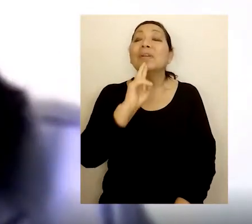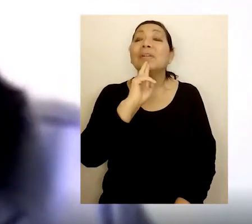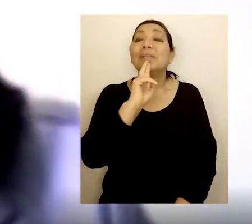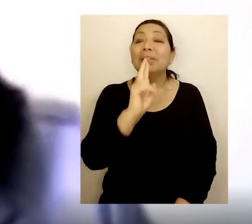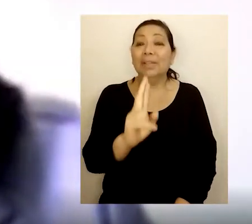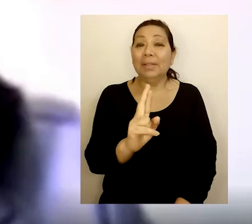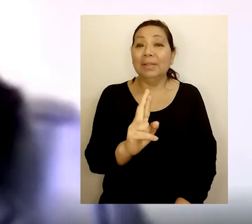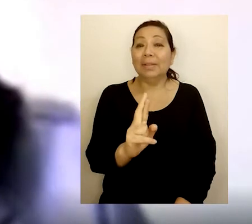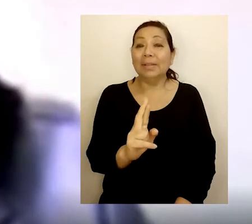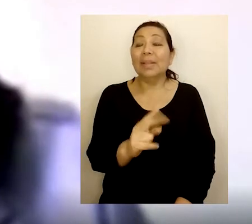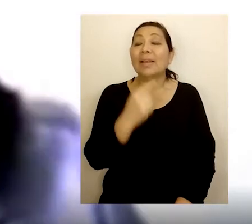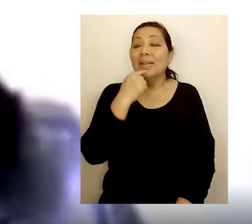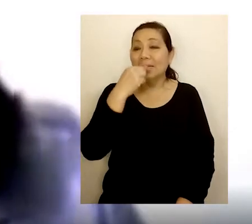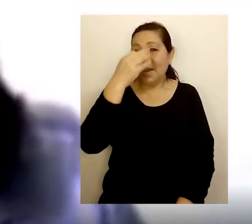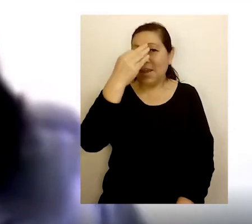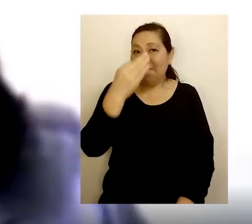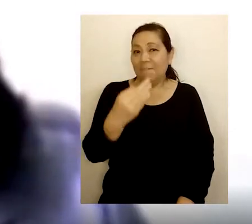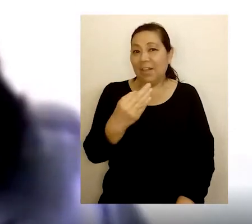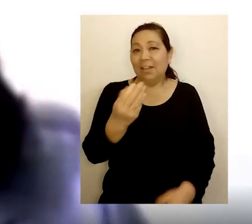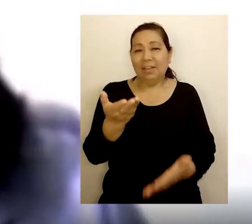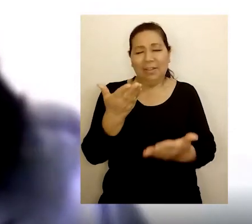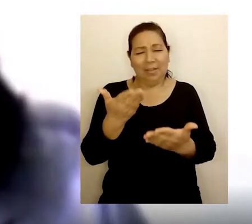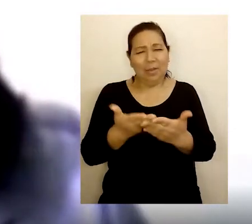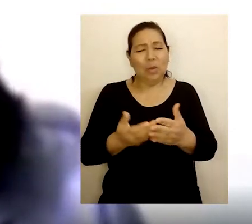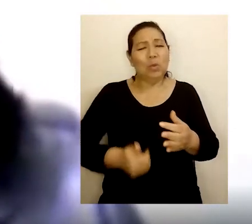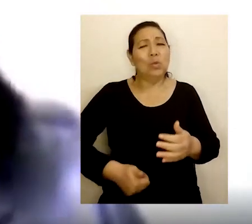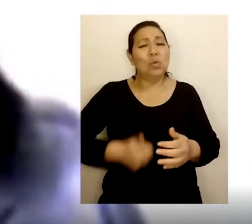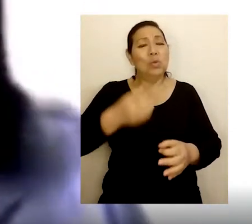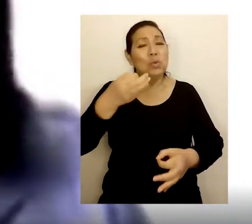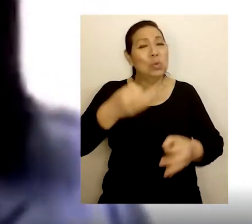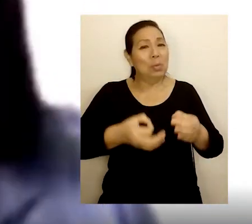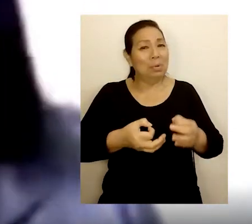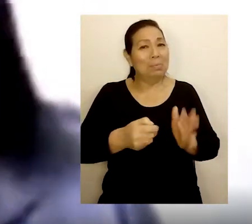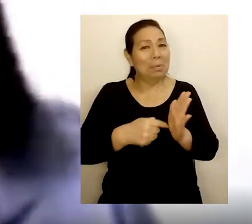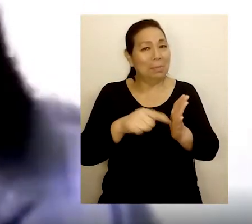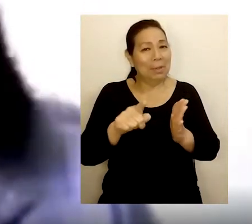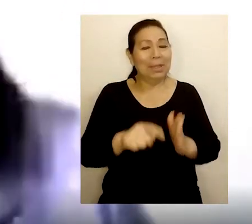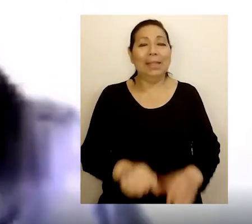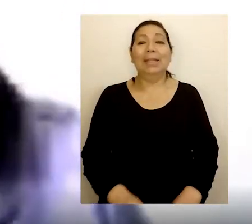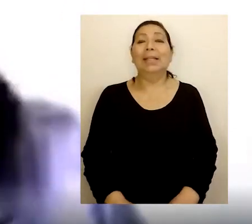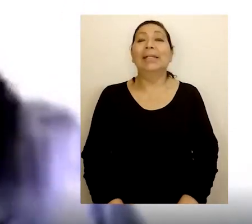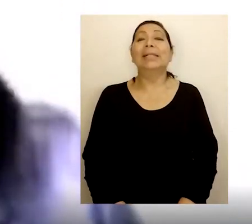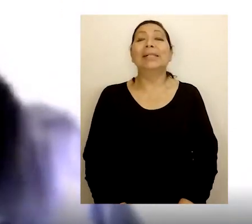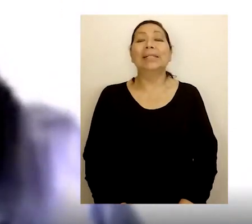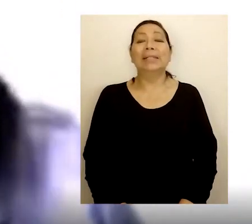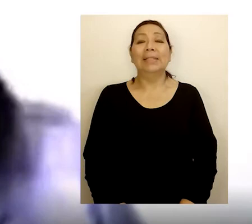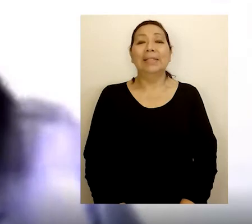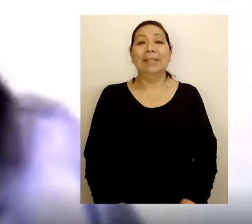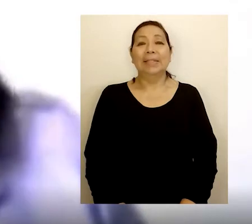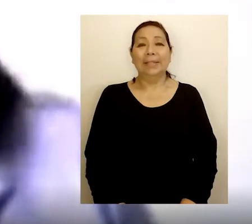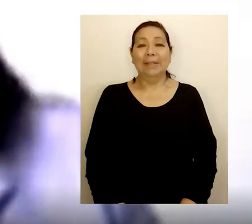responder los presuntos agravios que había incurrido la Corte Suprema antes de emitir esta ejecutoria suprema.